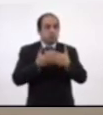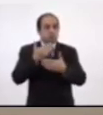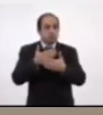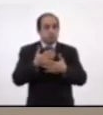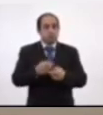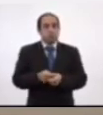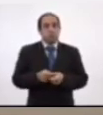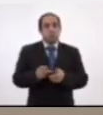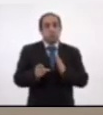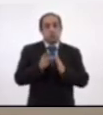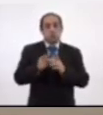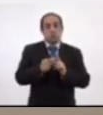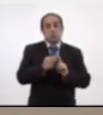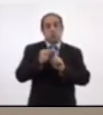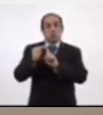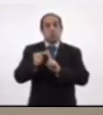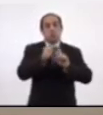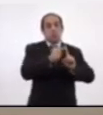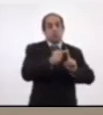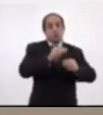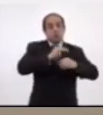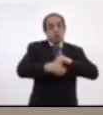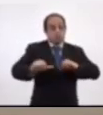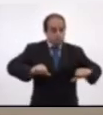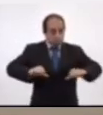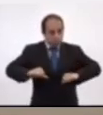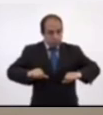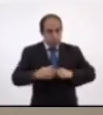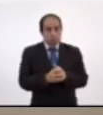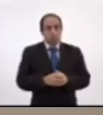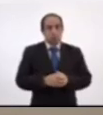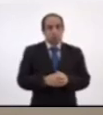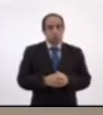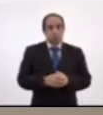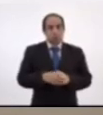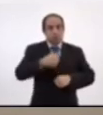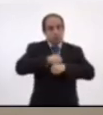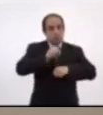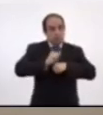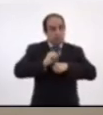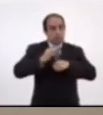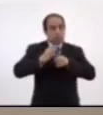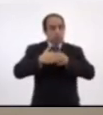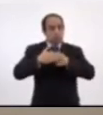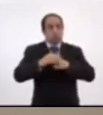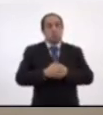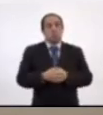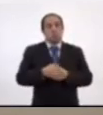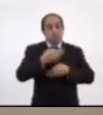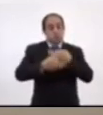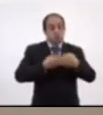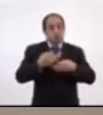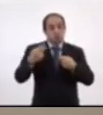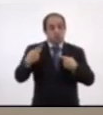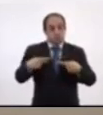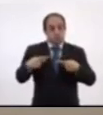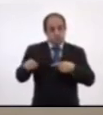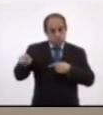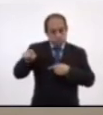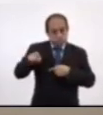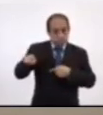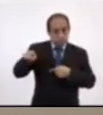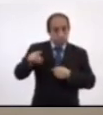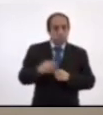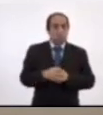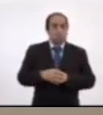reasignación y de conclusión de sus actividades. La semana siguiente, prácticamente todos estos pacientes, que afortunadamente